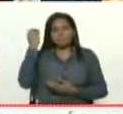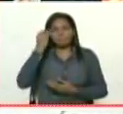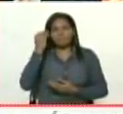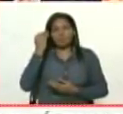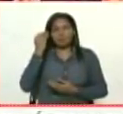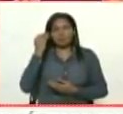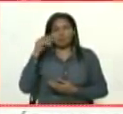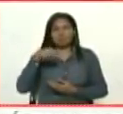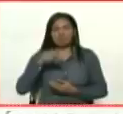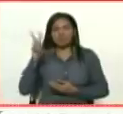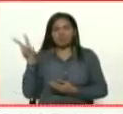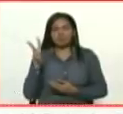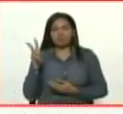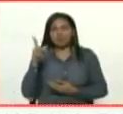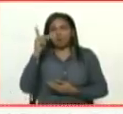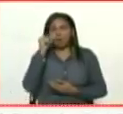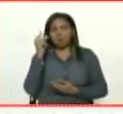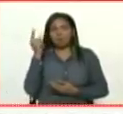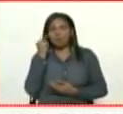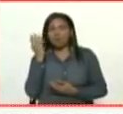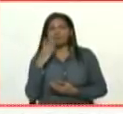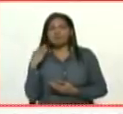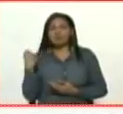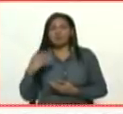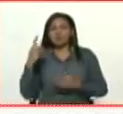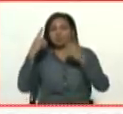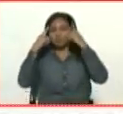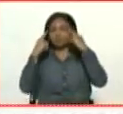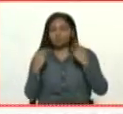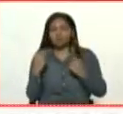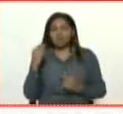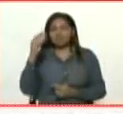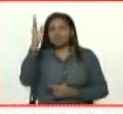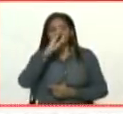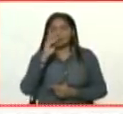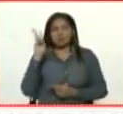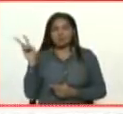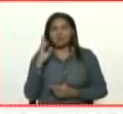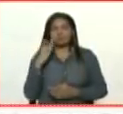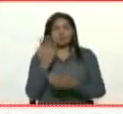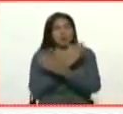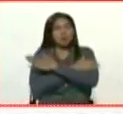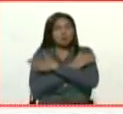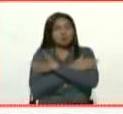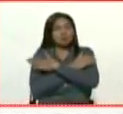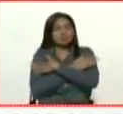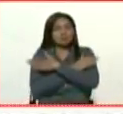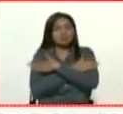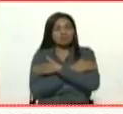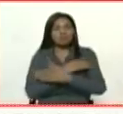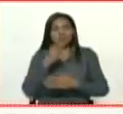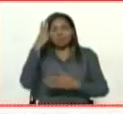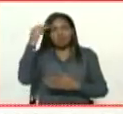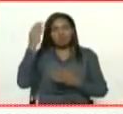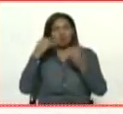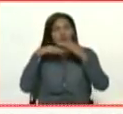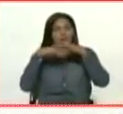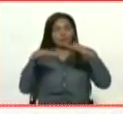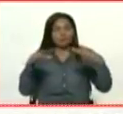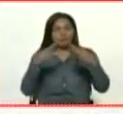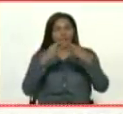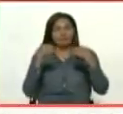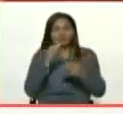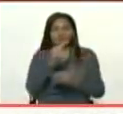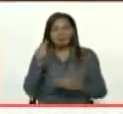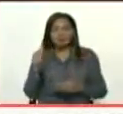de hombres y mujeres, de la juventud profesional del Banco de Venezuela. Los felicito. Y que Dios los bendiga y